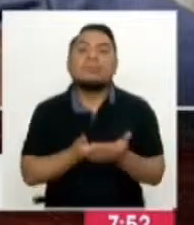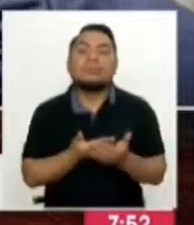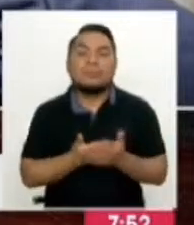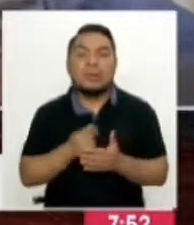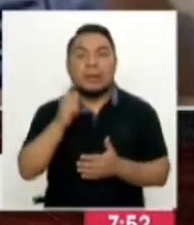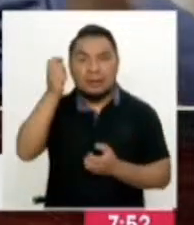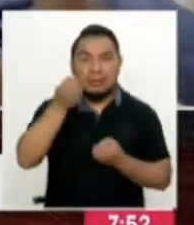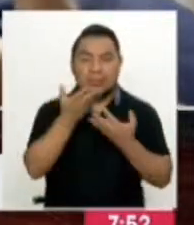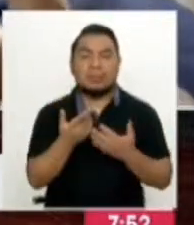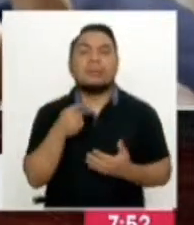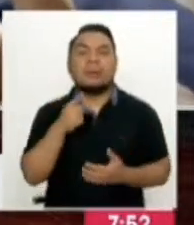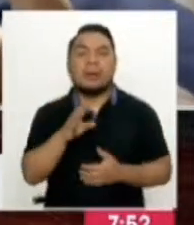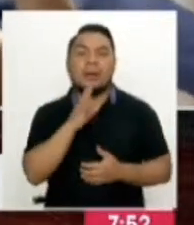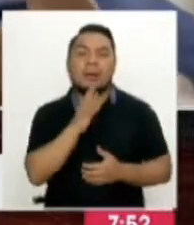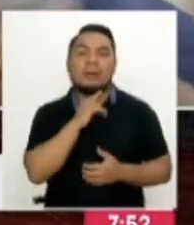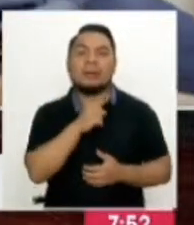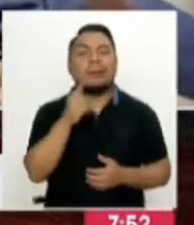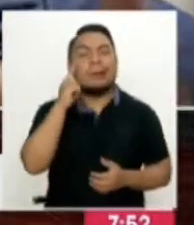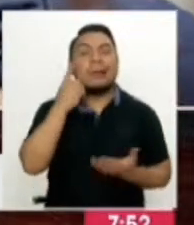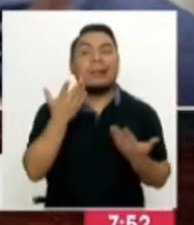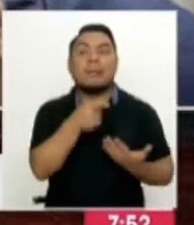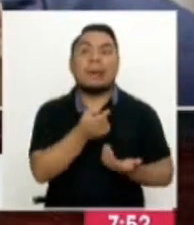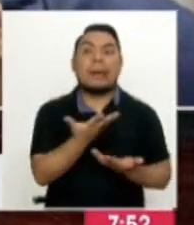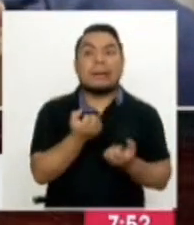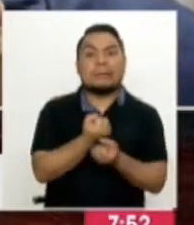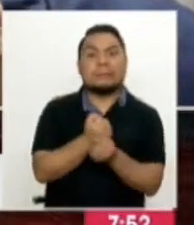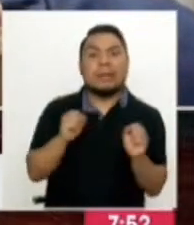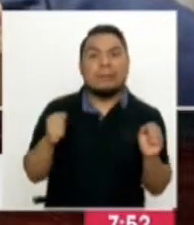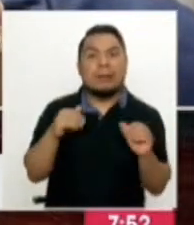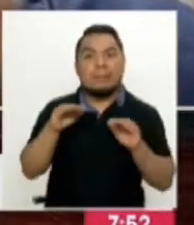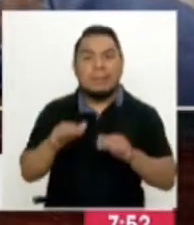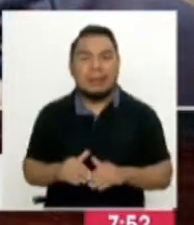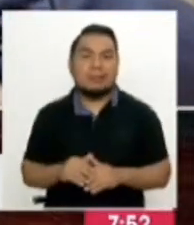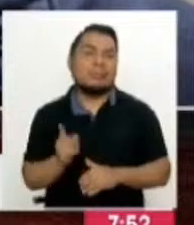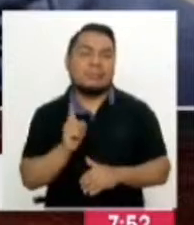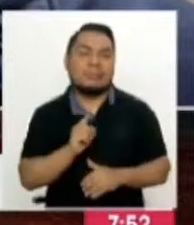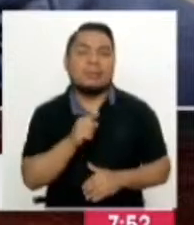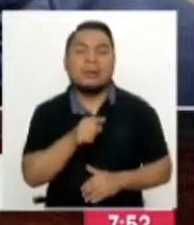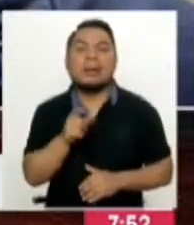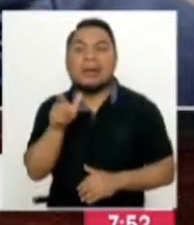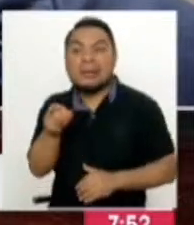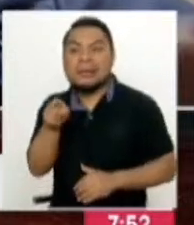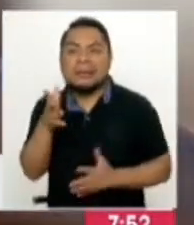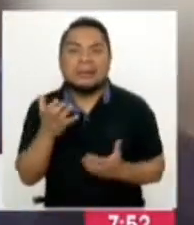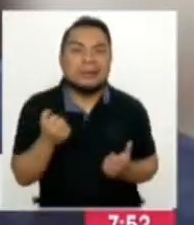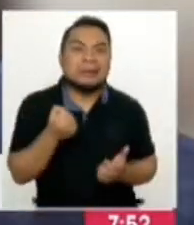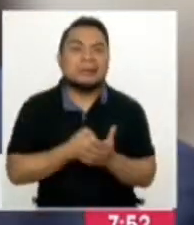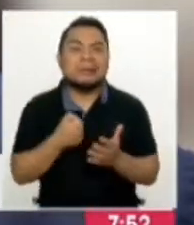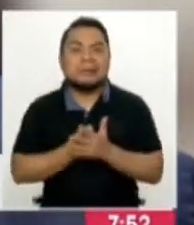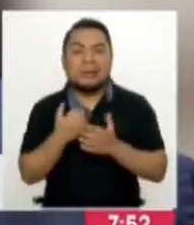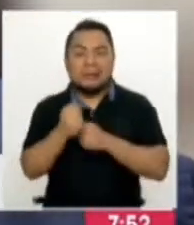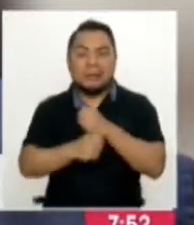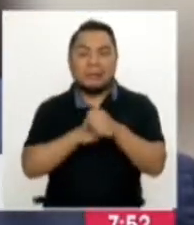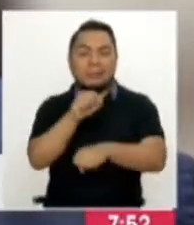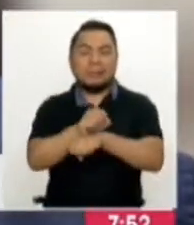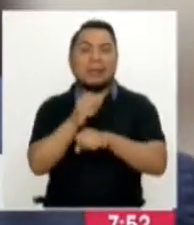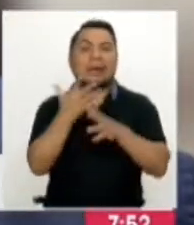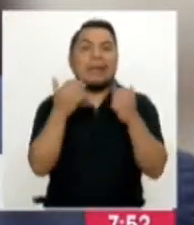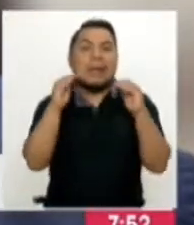colaborador es un testimonio sospechoso. Porque recuerden que el colaborador lo que busca es